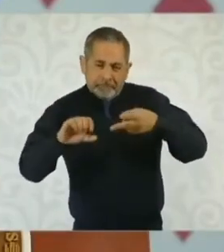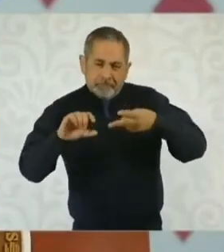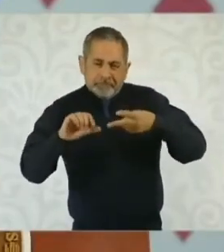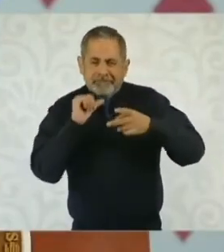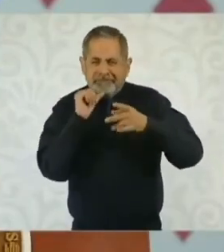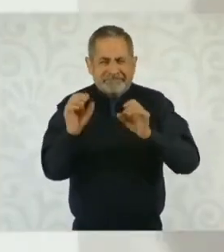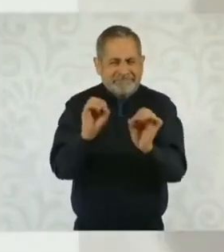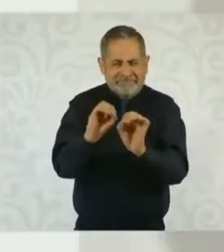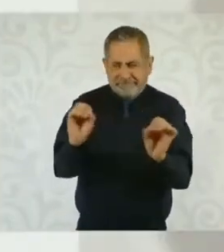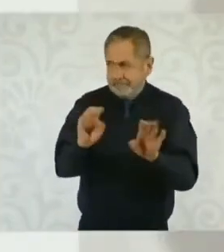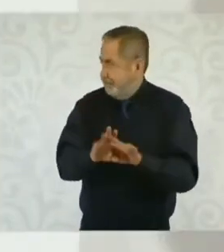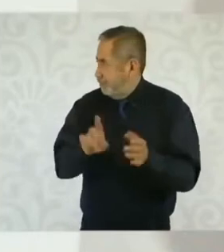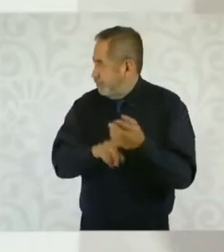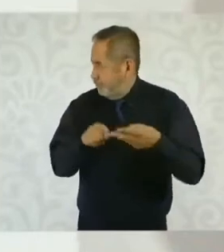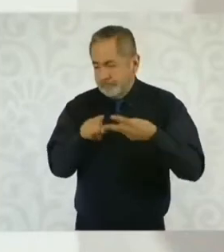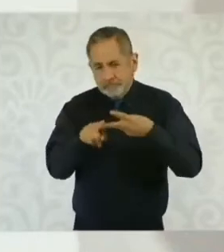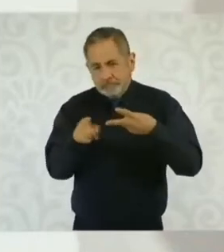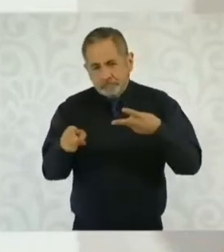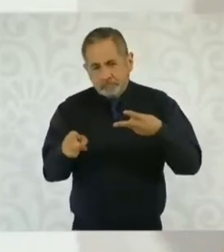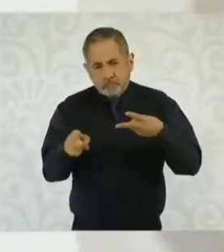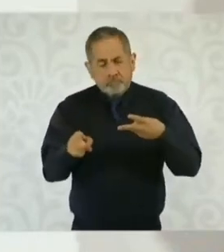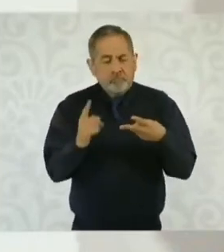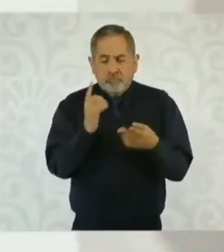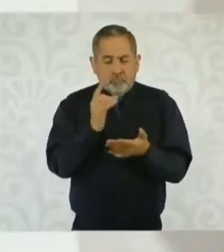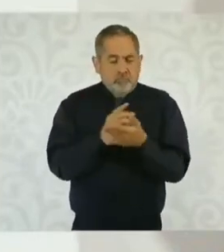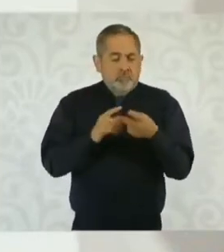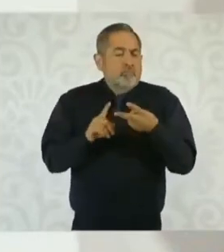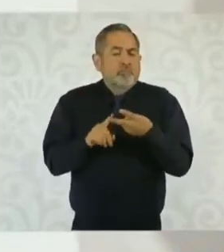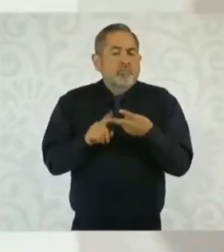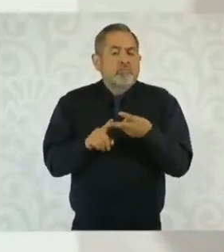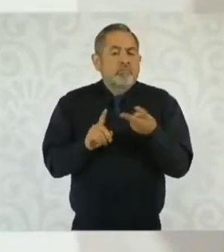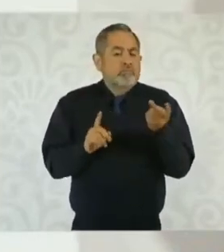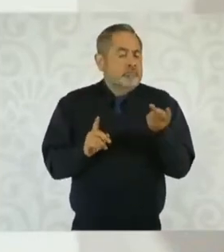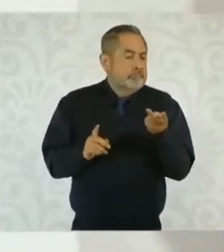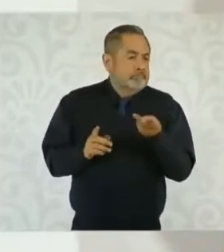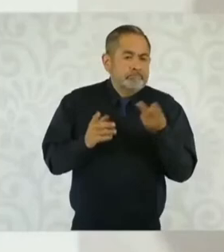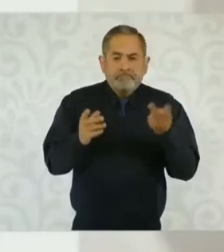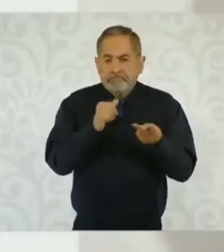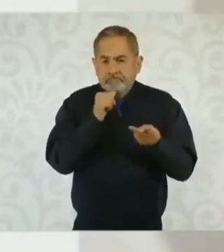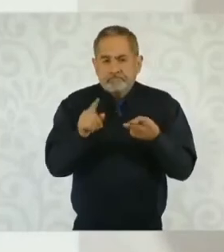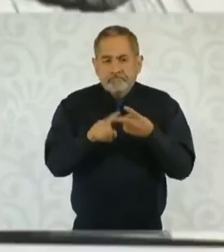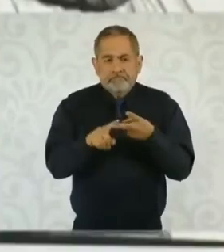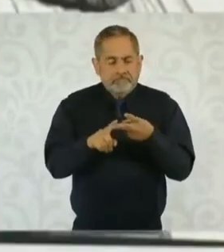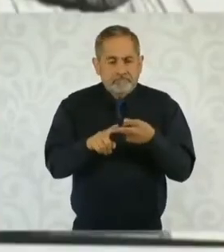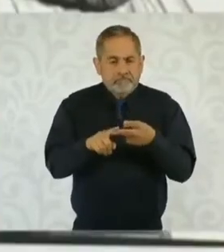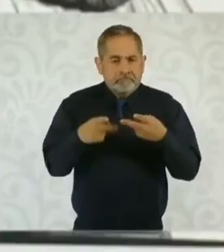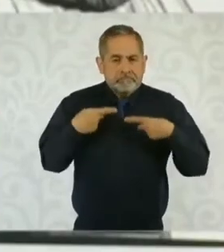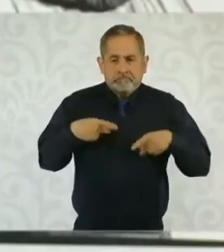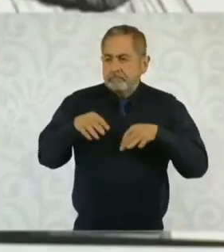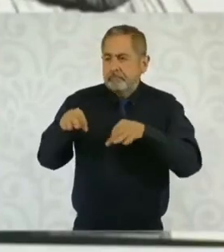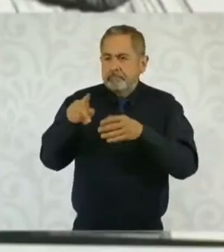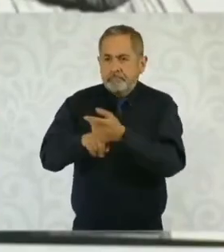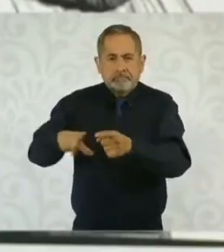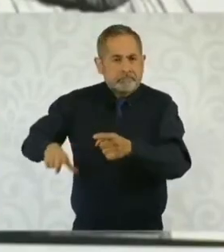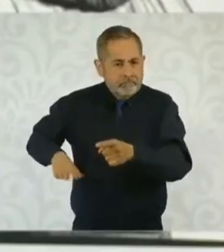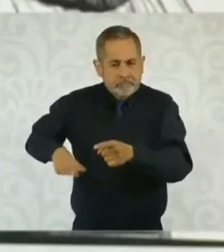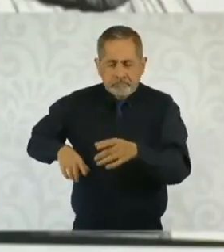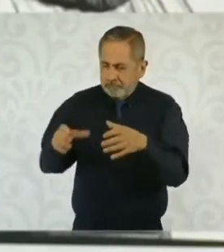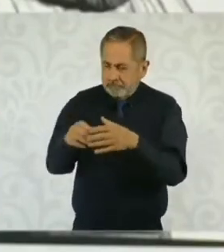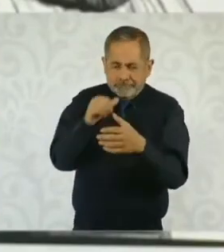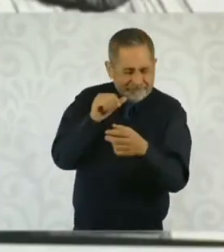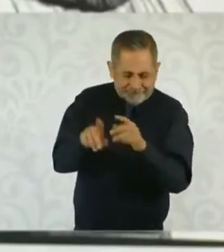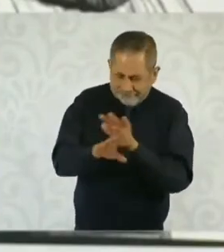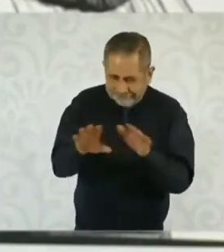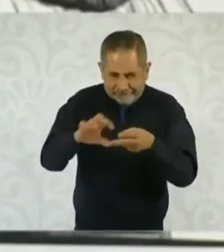nada más de lo que actualmente existe en la ley. No impacta a trabajadores de base de los gobiernos,